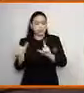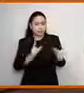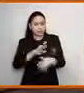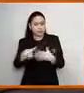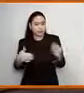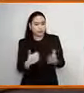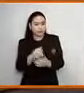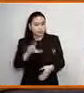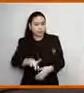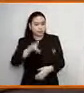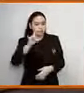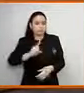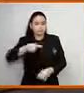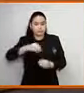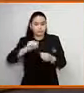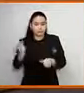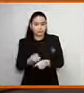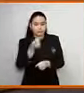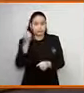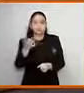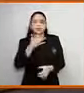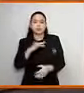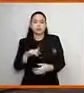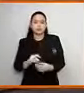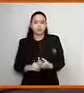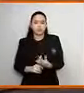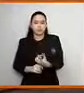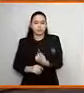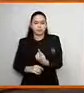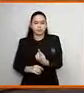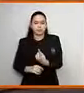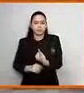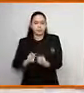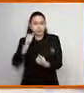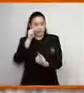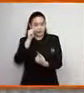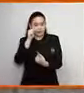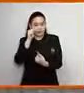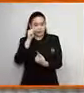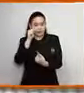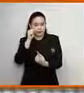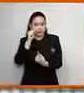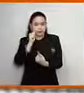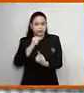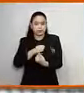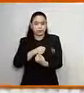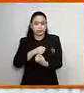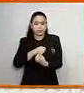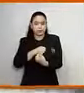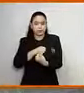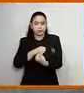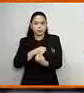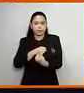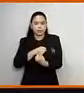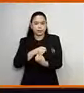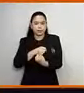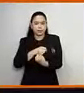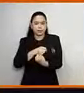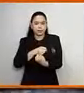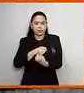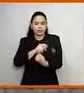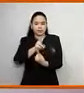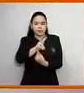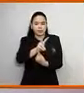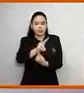a seleccionar el primer dígito. Muchísima suerte. Atentos. Primer dígito. Y este es el